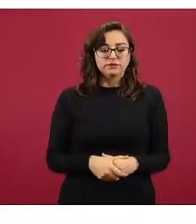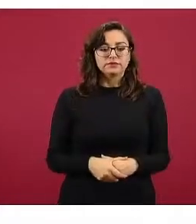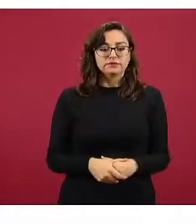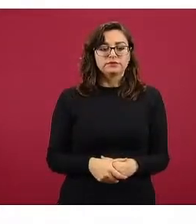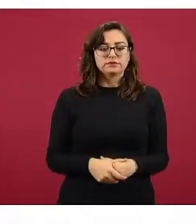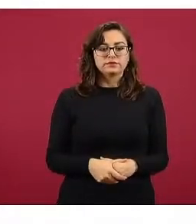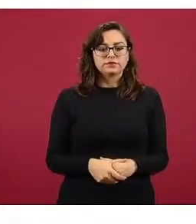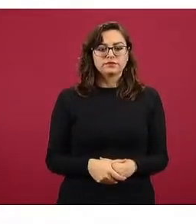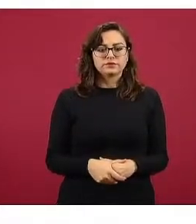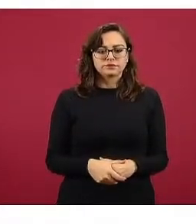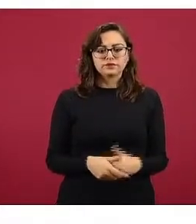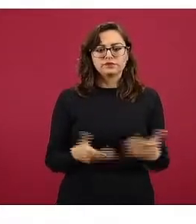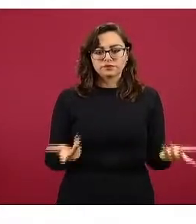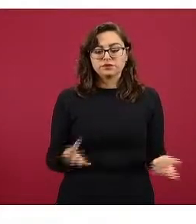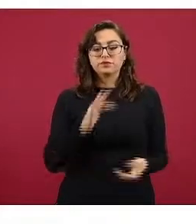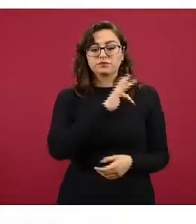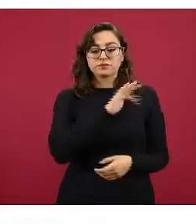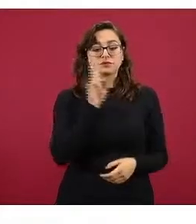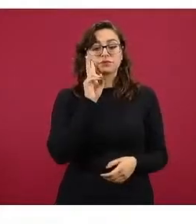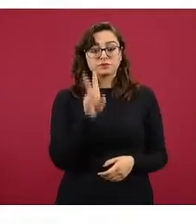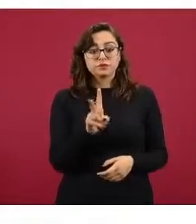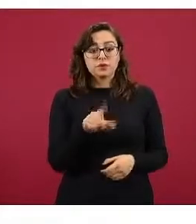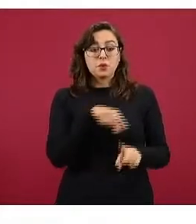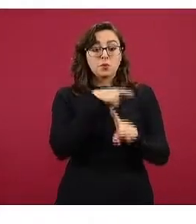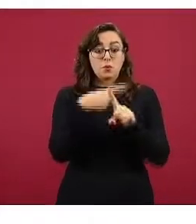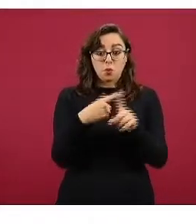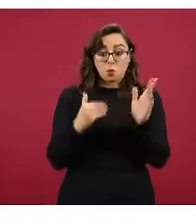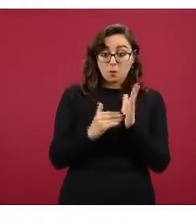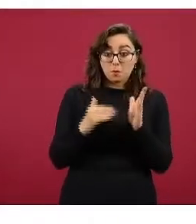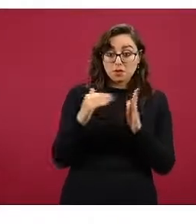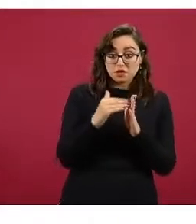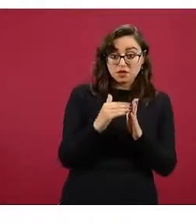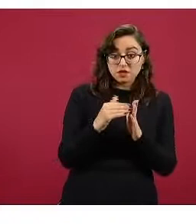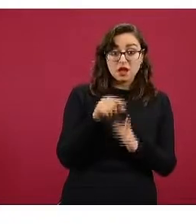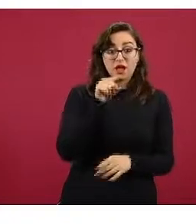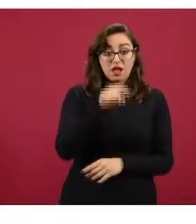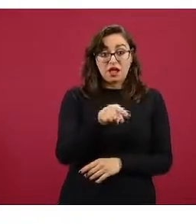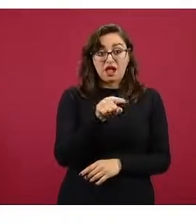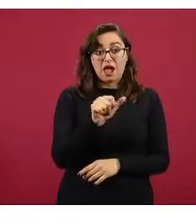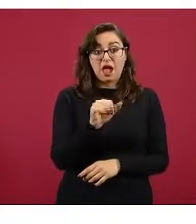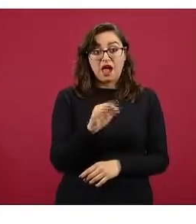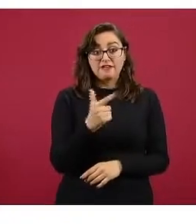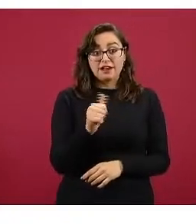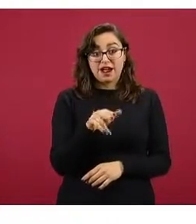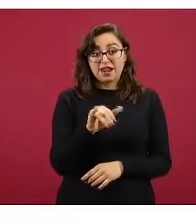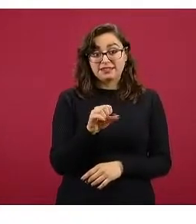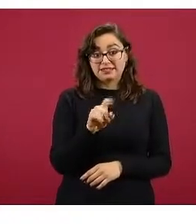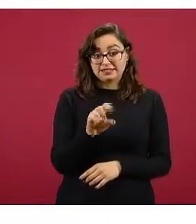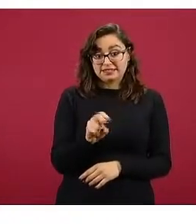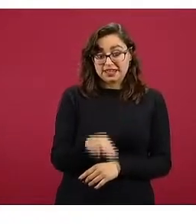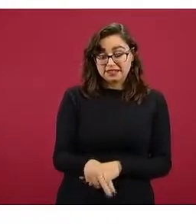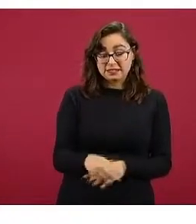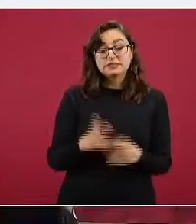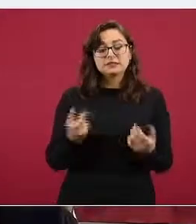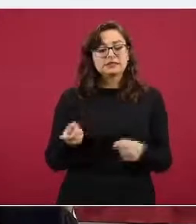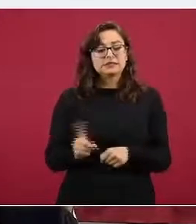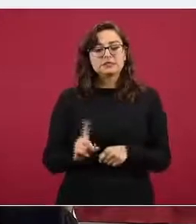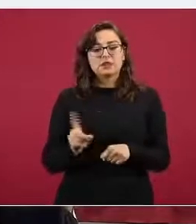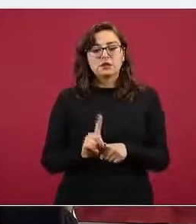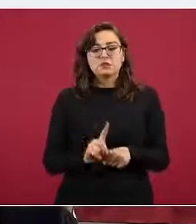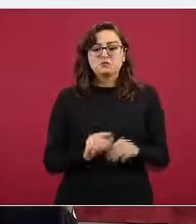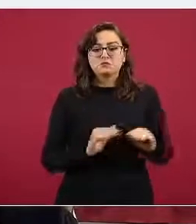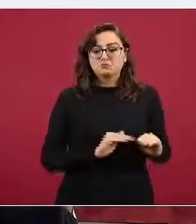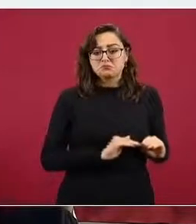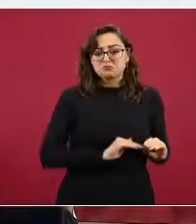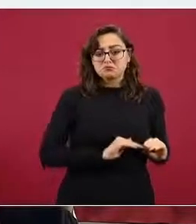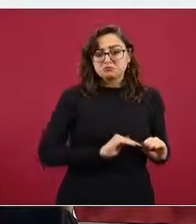aquí, aunque la cantidad por millón de habitantes es mucho menor, esto es Afganistán, casos diarios confirmados por millón de habitantes, tenemos una